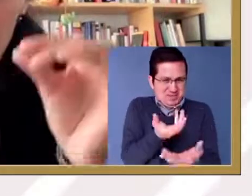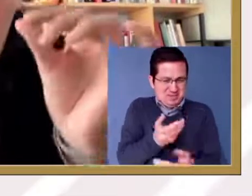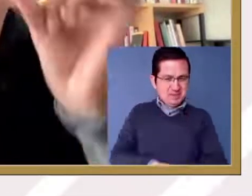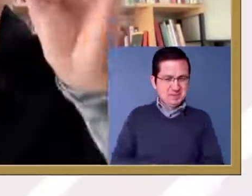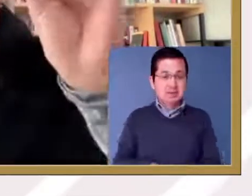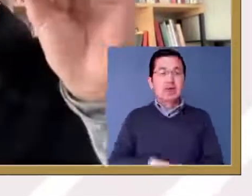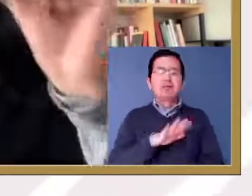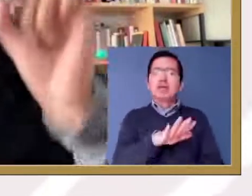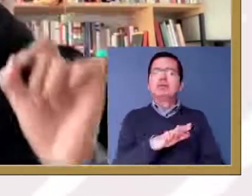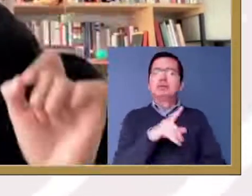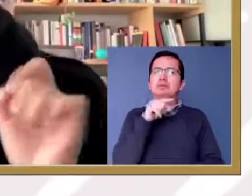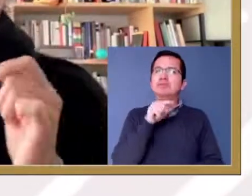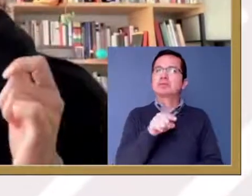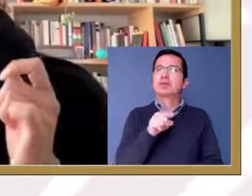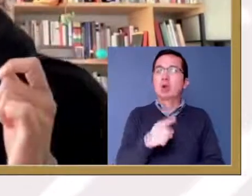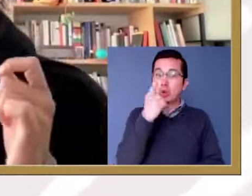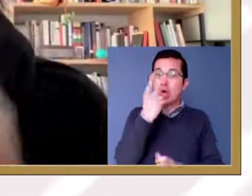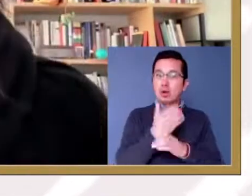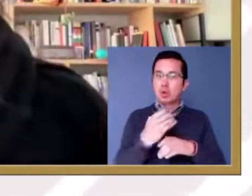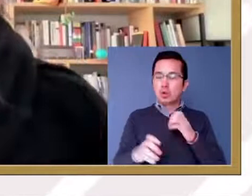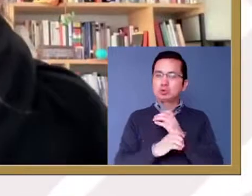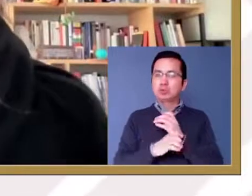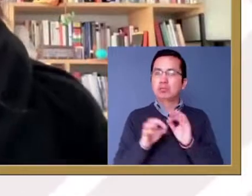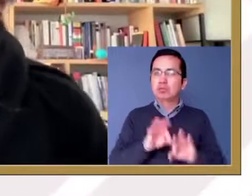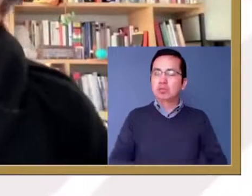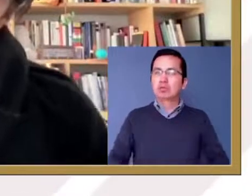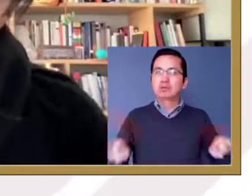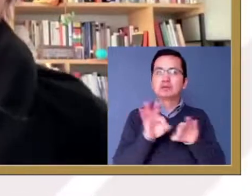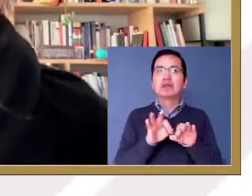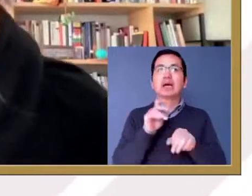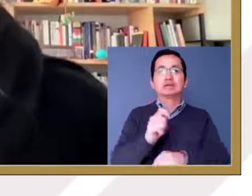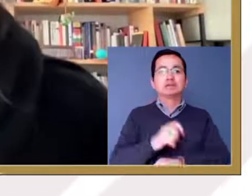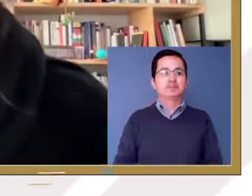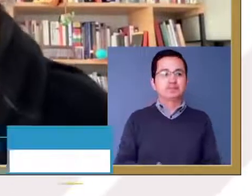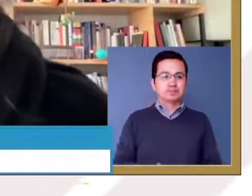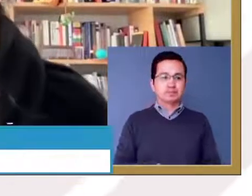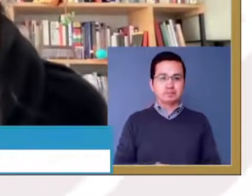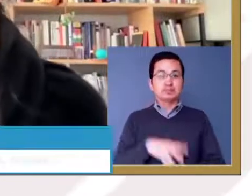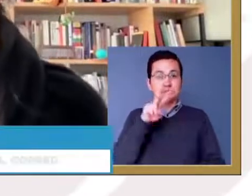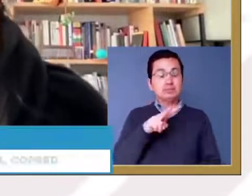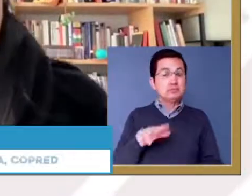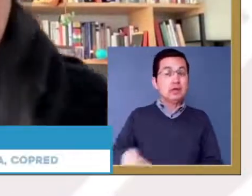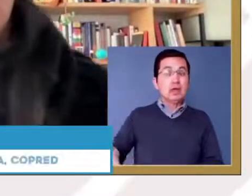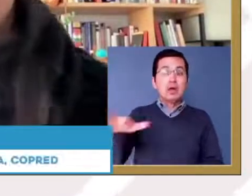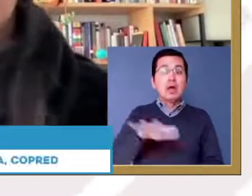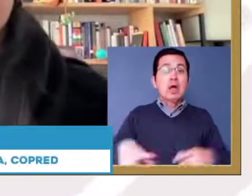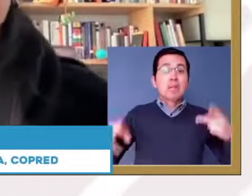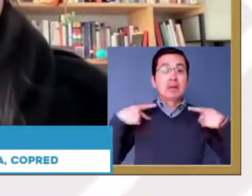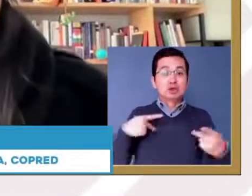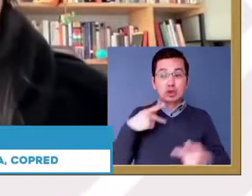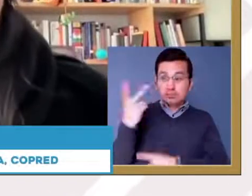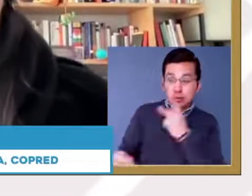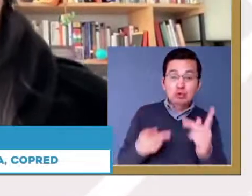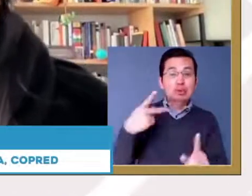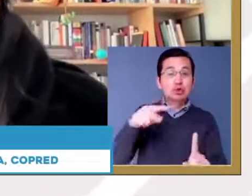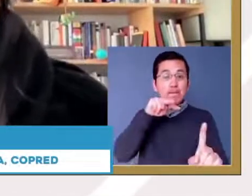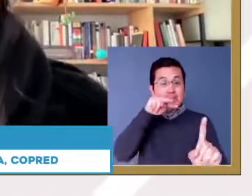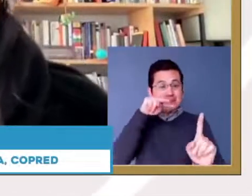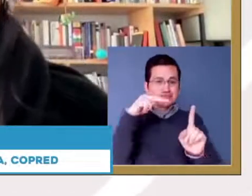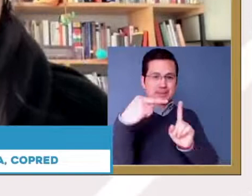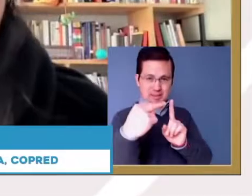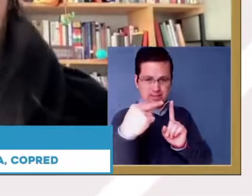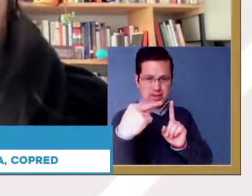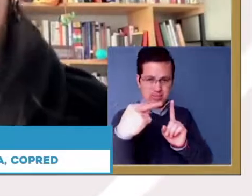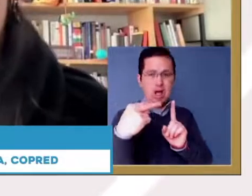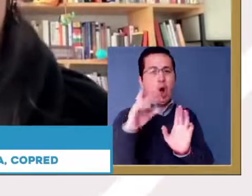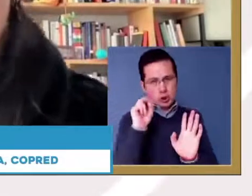llamativa, es como un hilo para jalar, que es el contraste entre la percepción y el testimonial, ¿sí? Porque entonces, claro, sube la